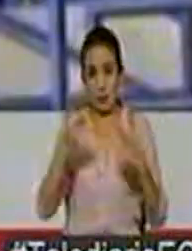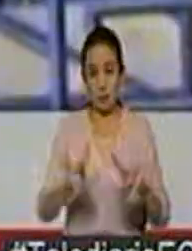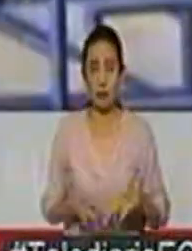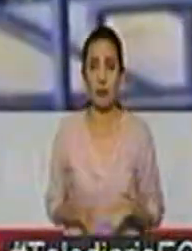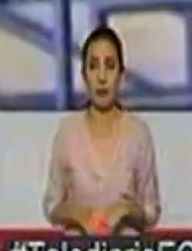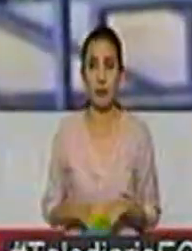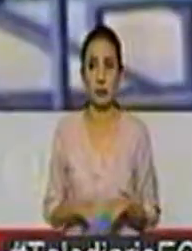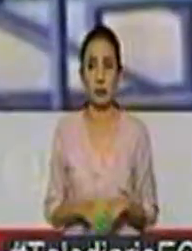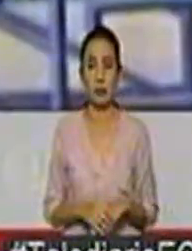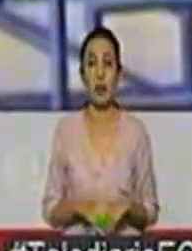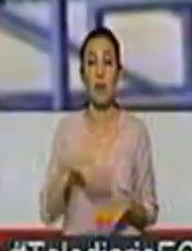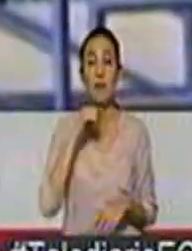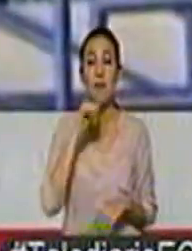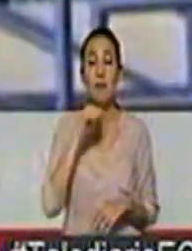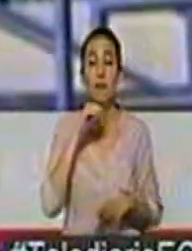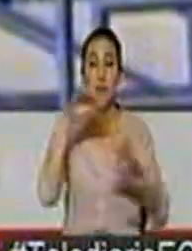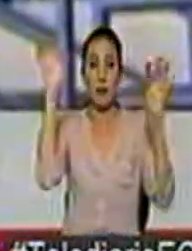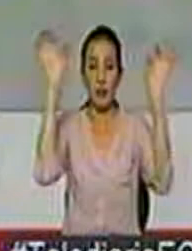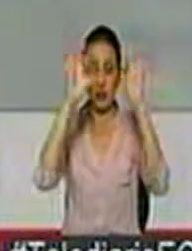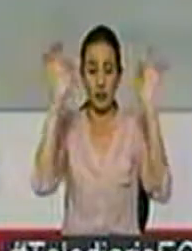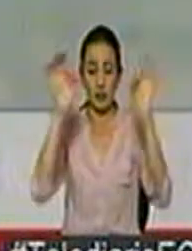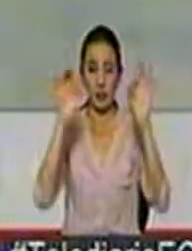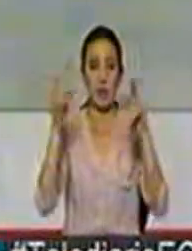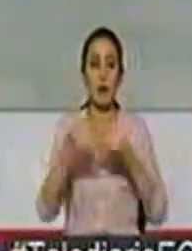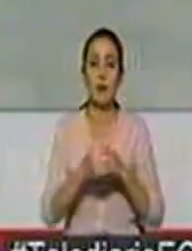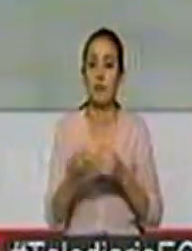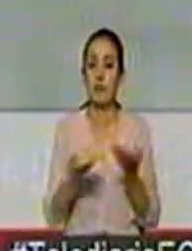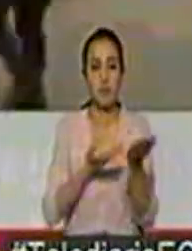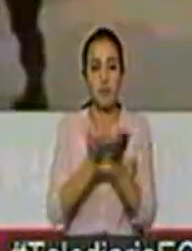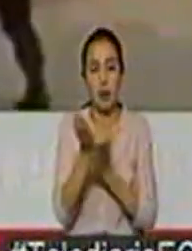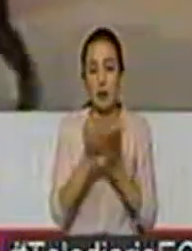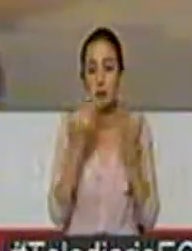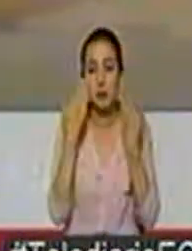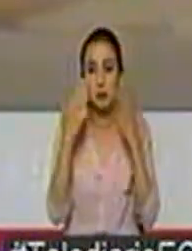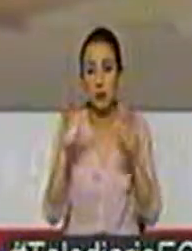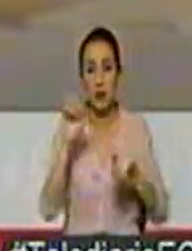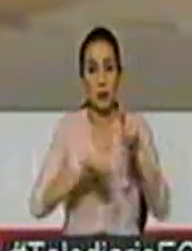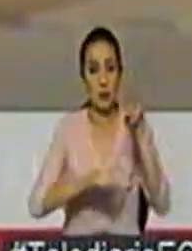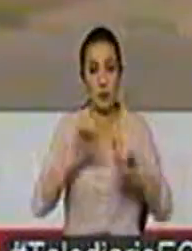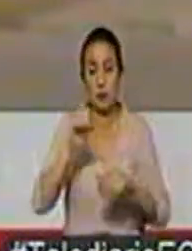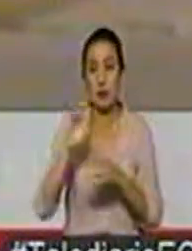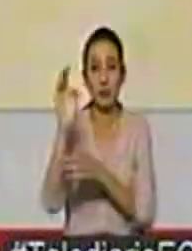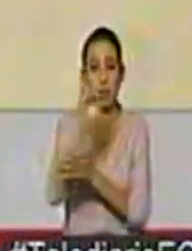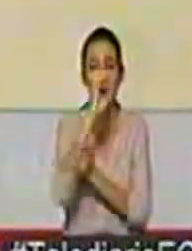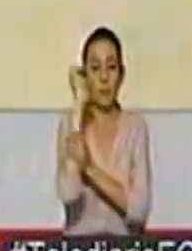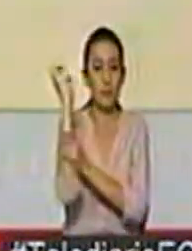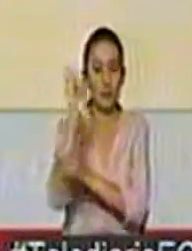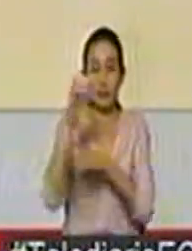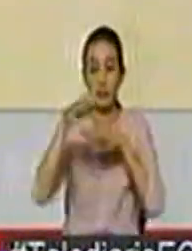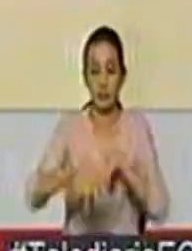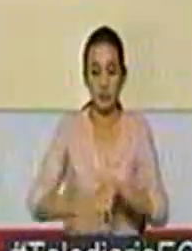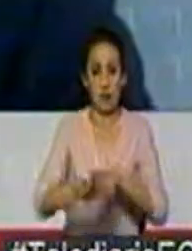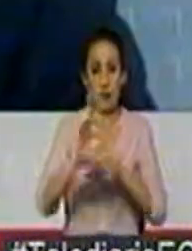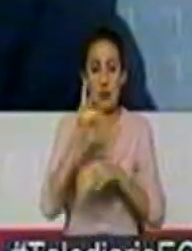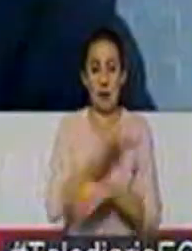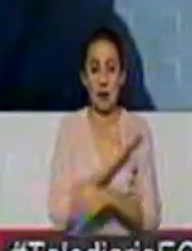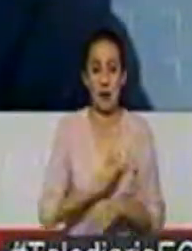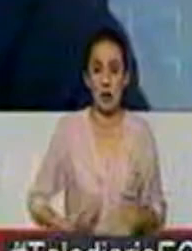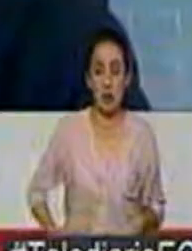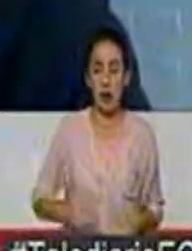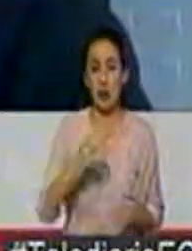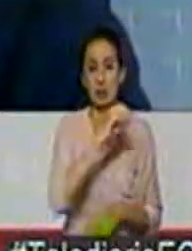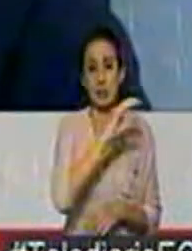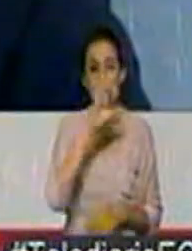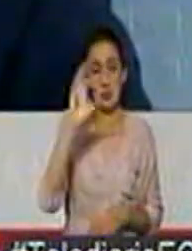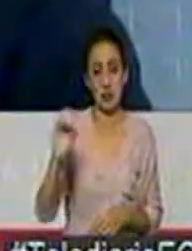La falta de algunos servicios ha generado que los internos de la penitenciaría del Litoral se declaren en huelga de hambre. El vicepresidente de la República,